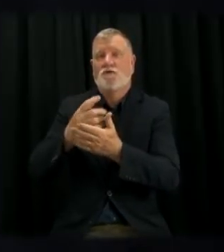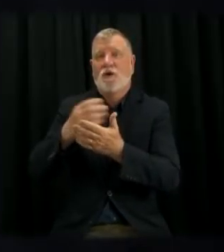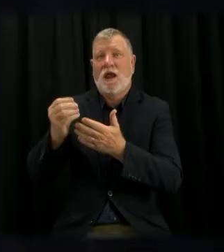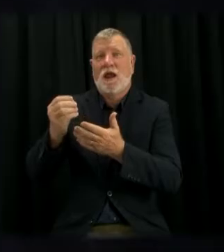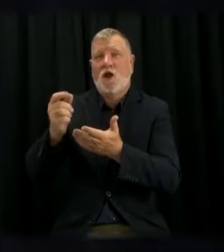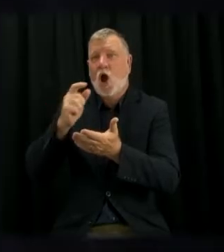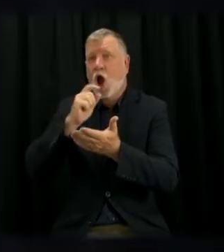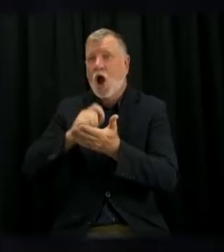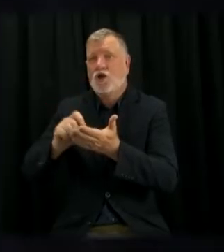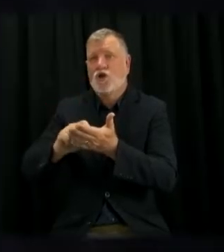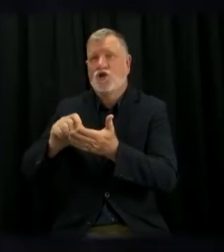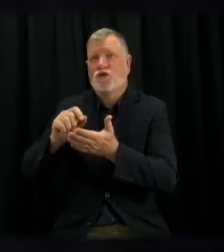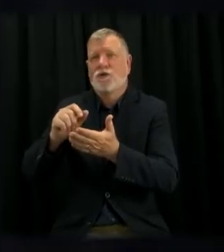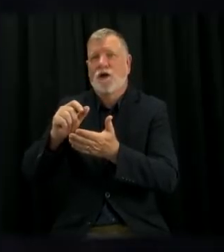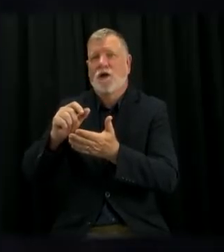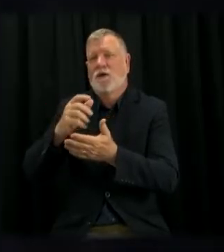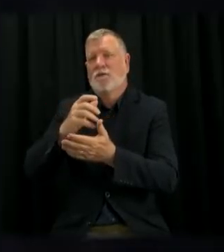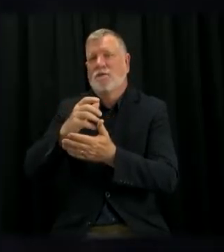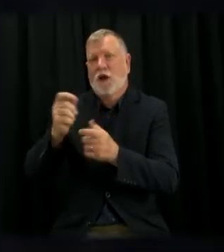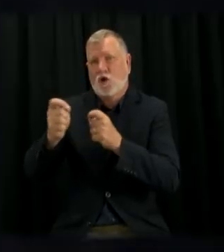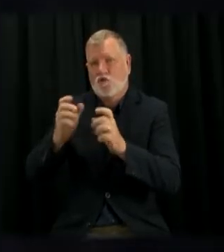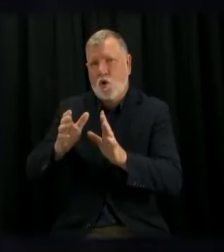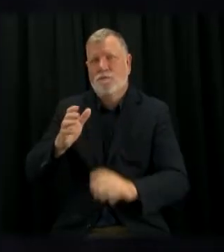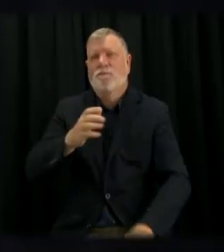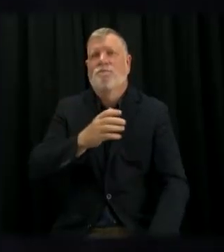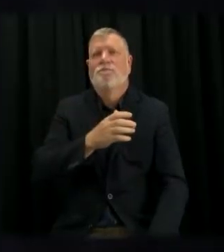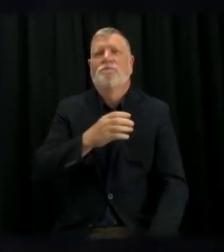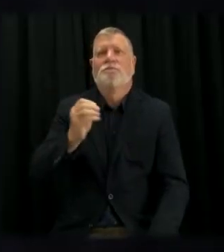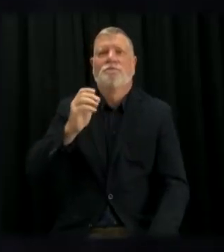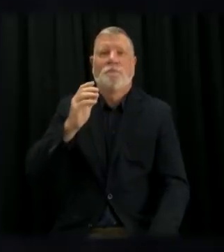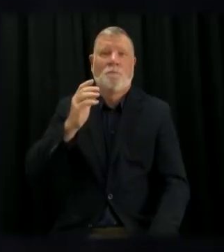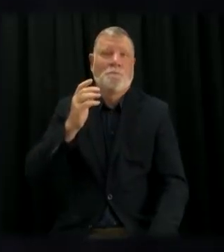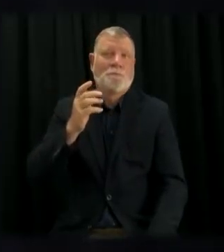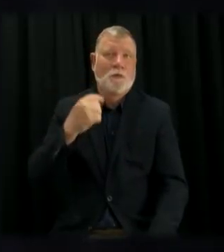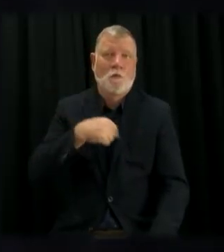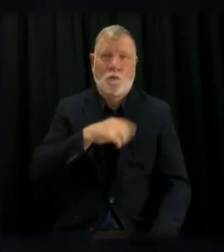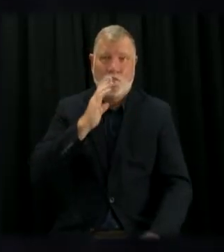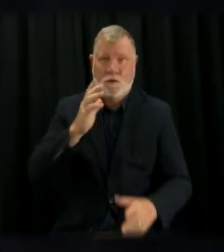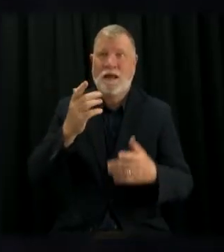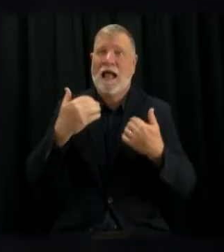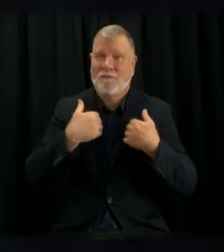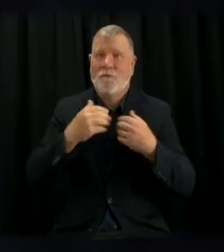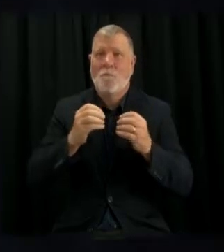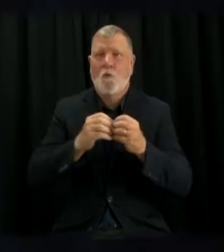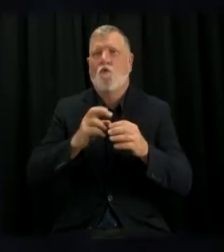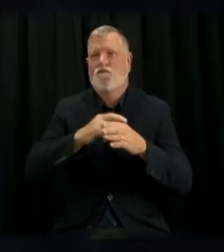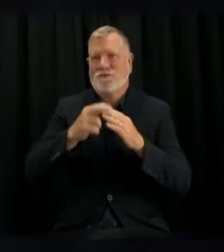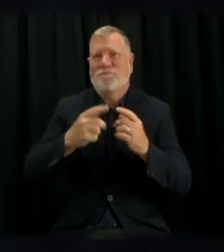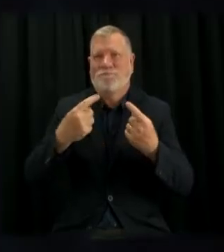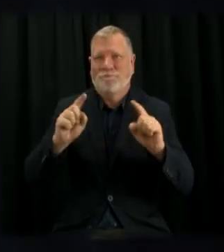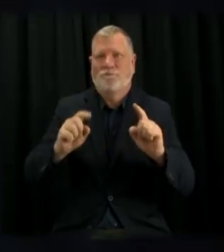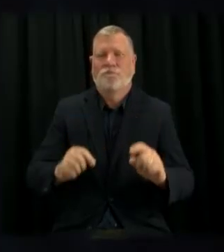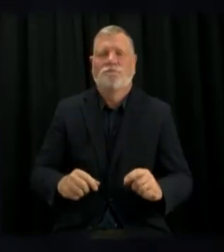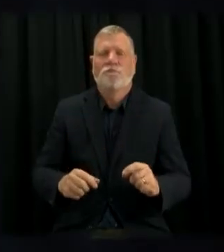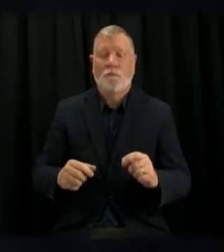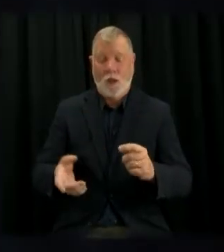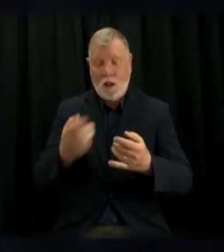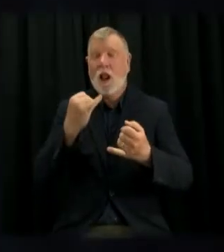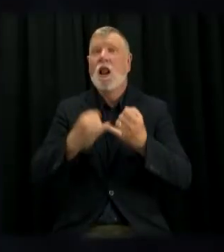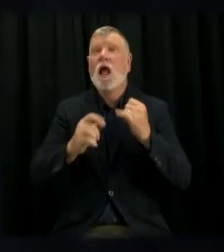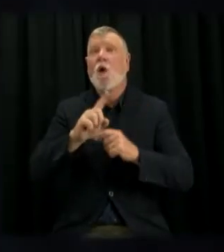Según la Asociación Nacional de Evaluadores y para tener mejores resultados entre los